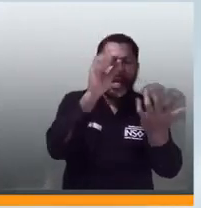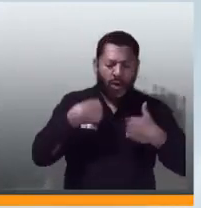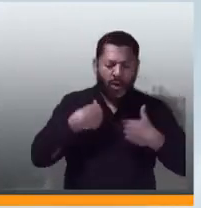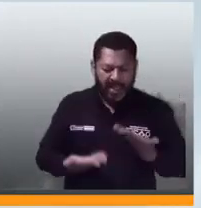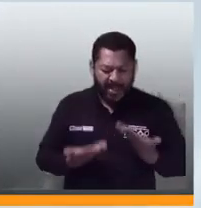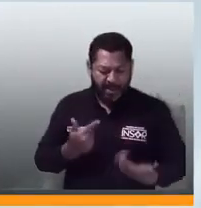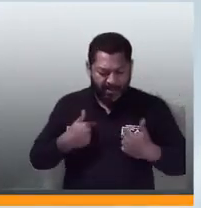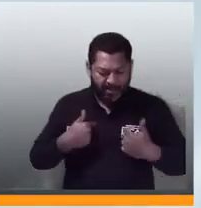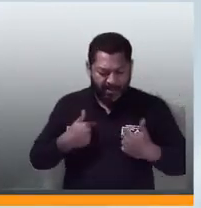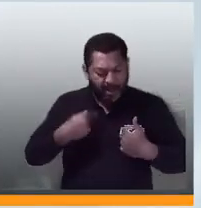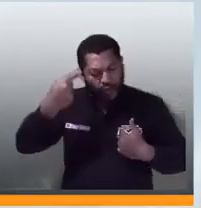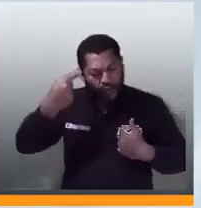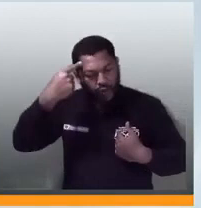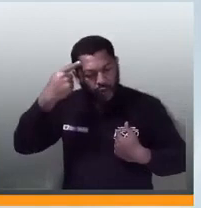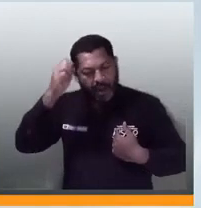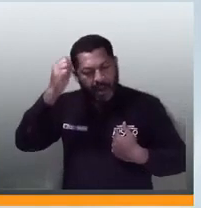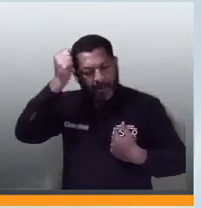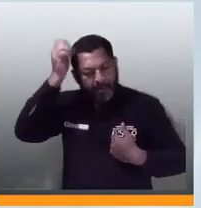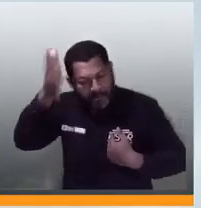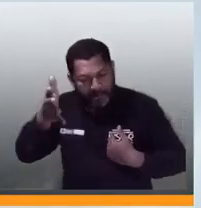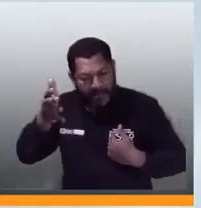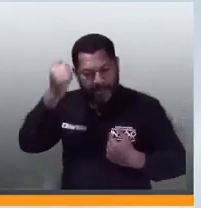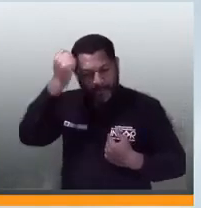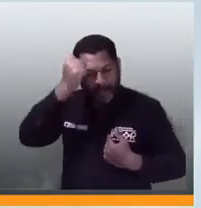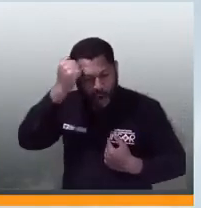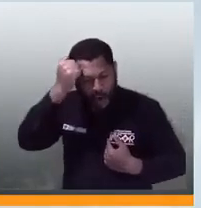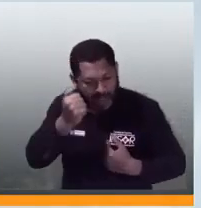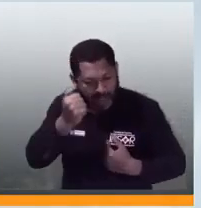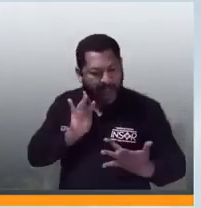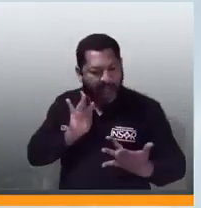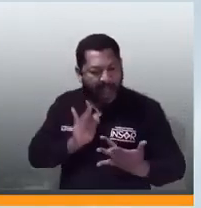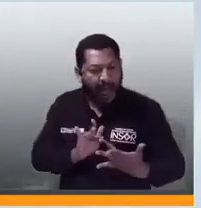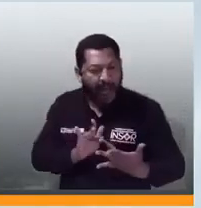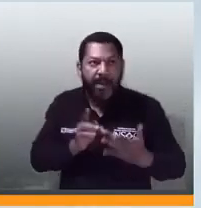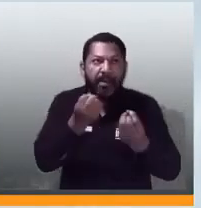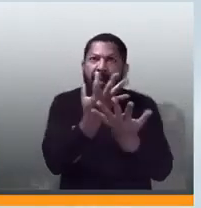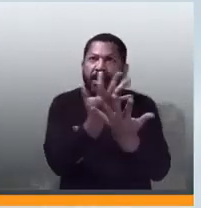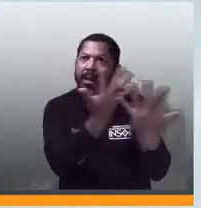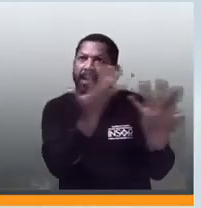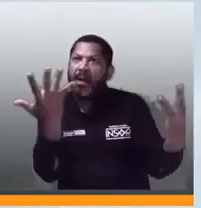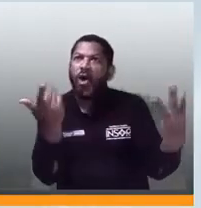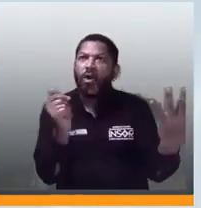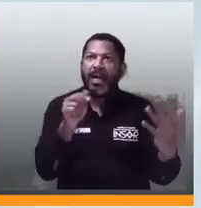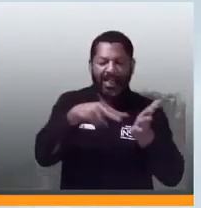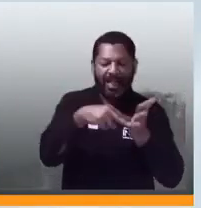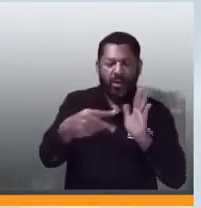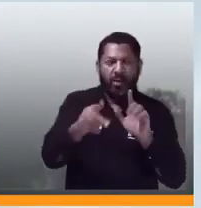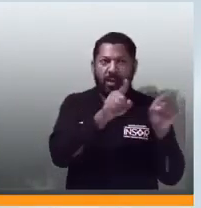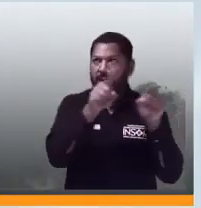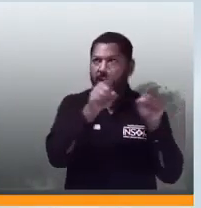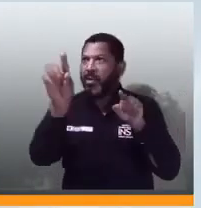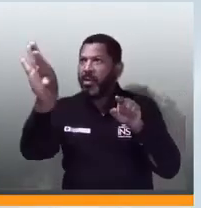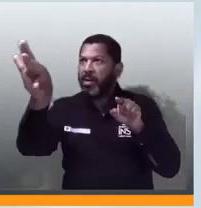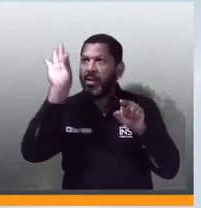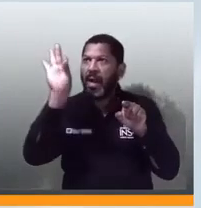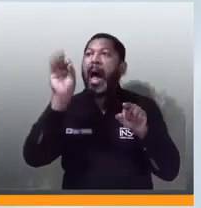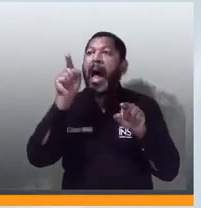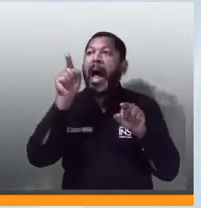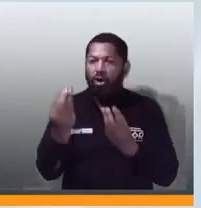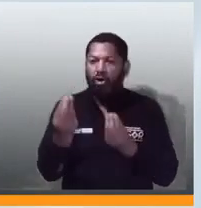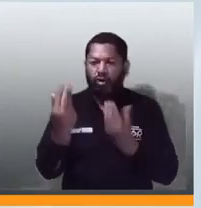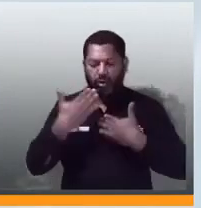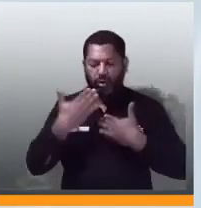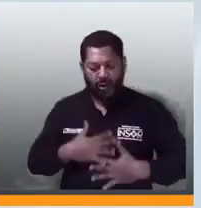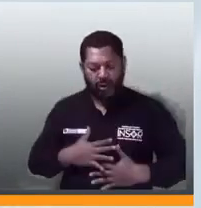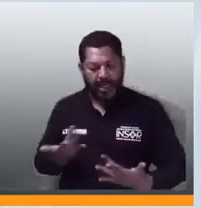las estrategias, los diseños didácticos que realizamos, y en esos momentos es que donde nosotros realmente debemos escoger las